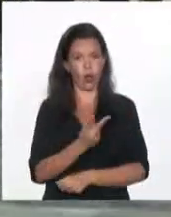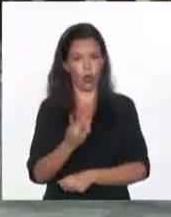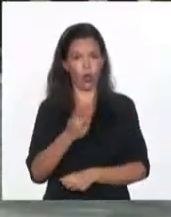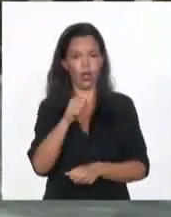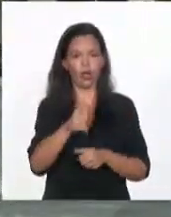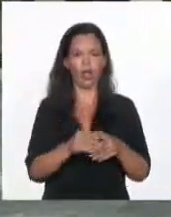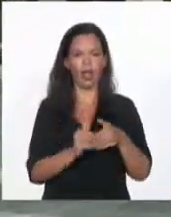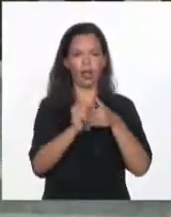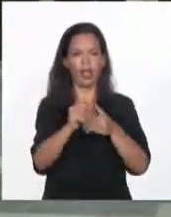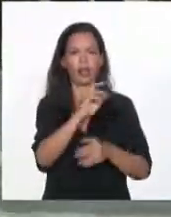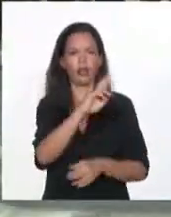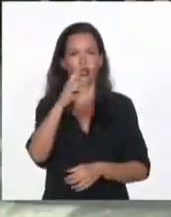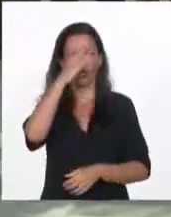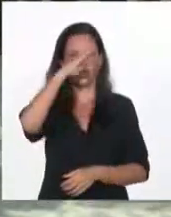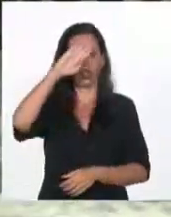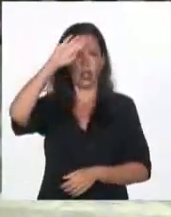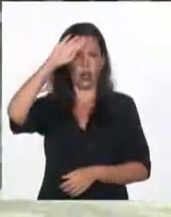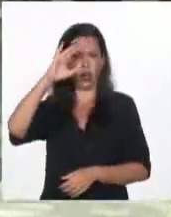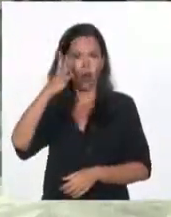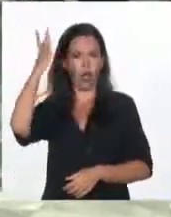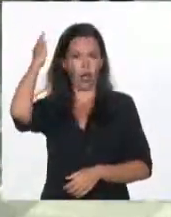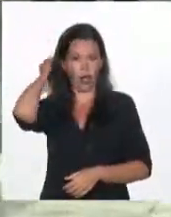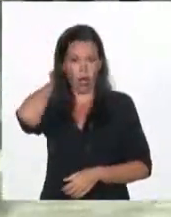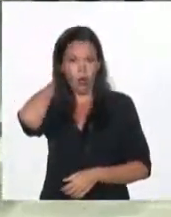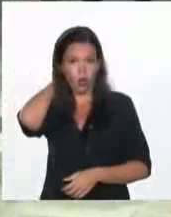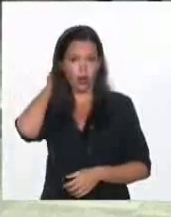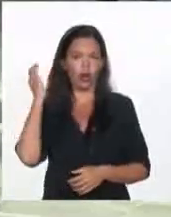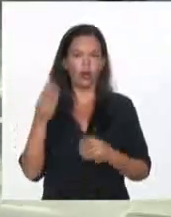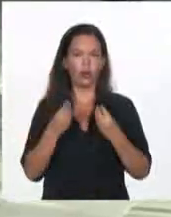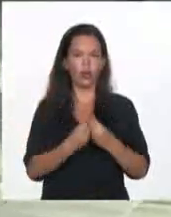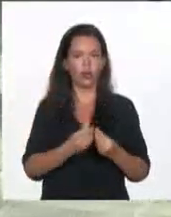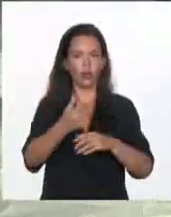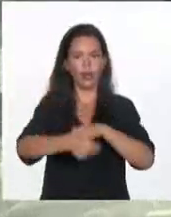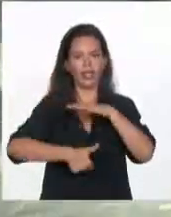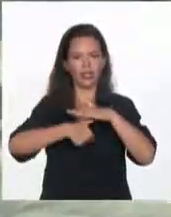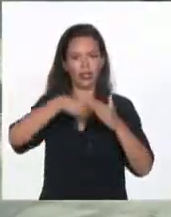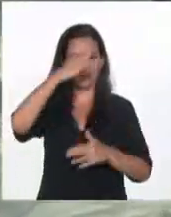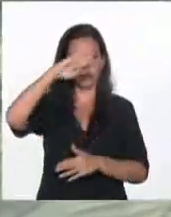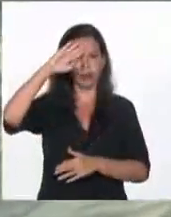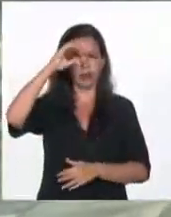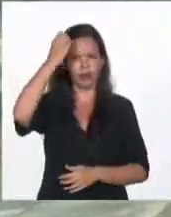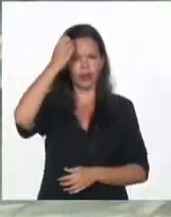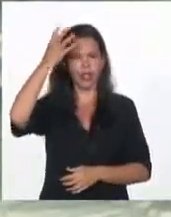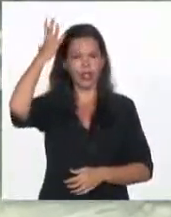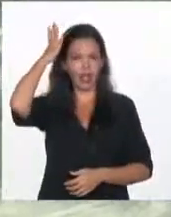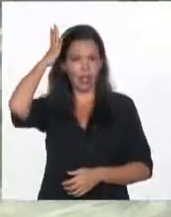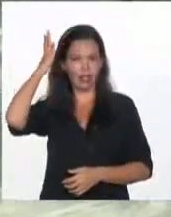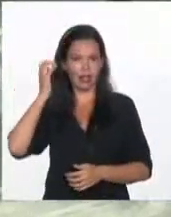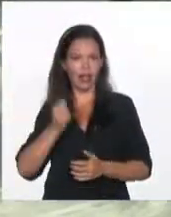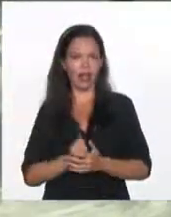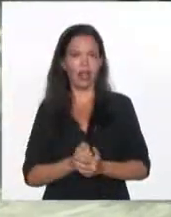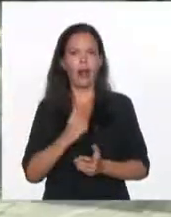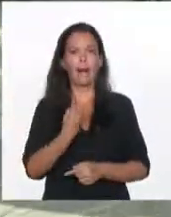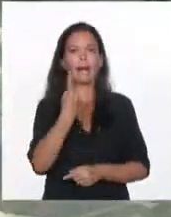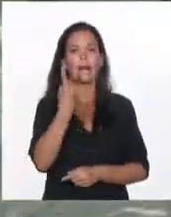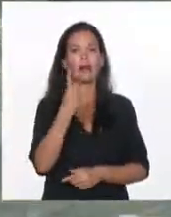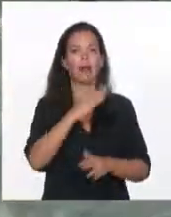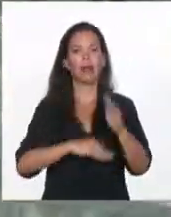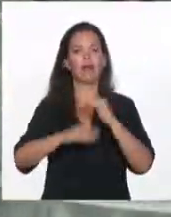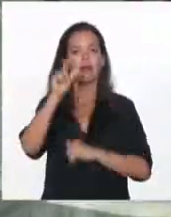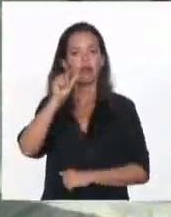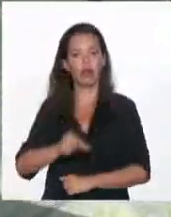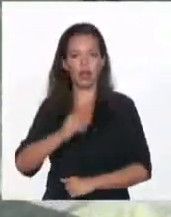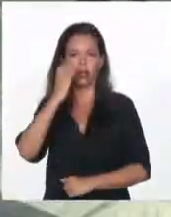Cubana, general de ejército Raúl Castro Ruz, el presidente de la República, Miguel Díaz-Canel Bermúdez, el primer ministro Manuel Marrero